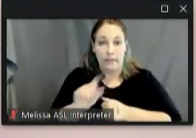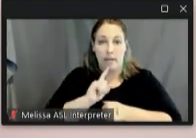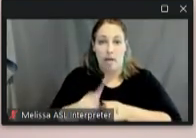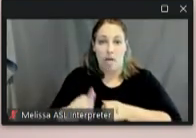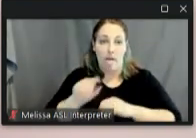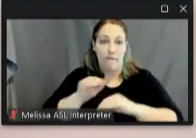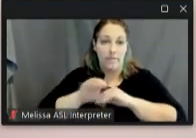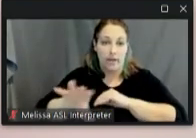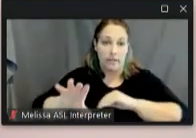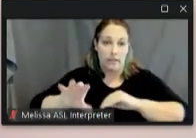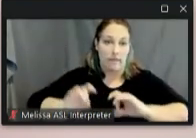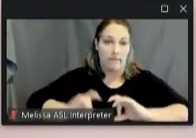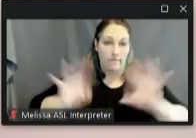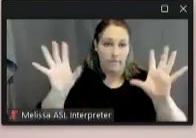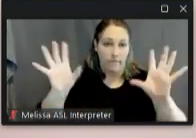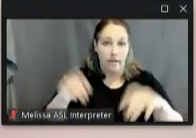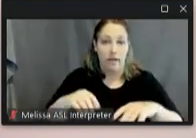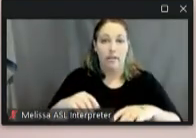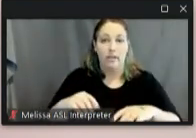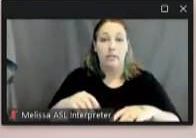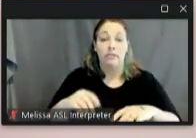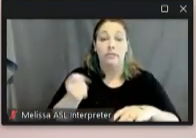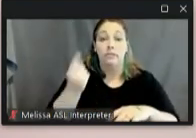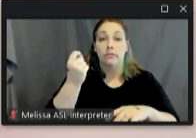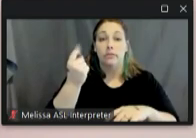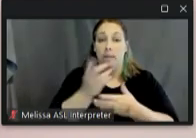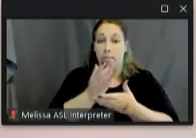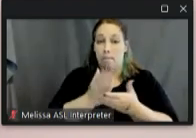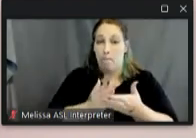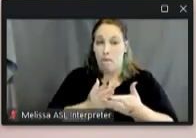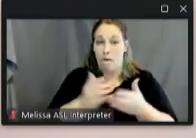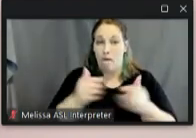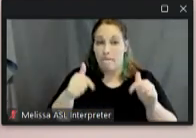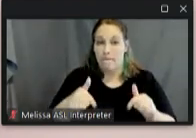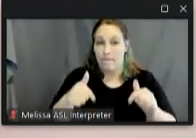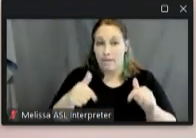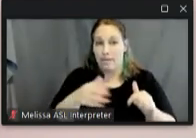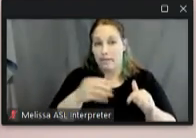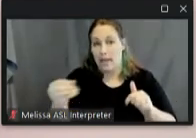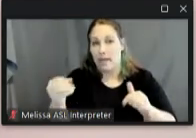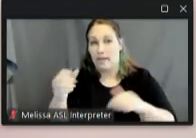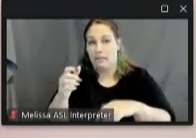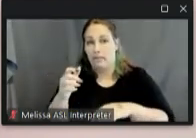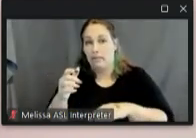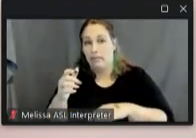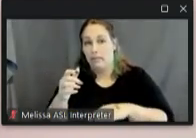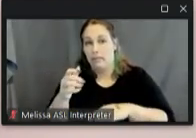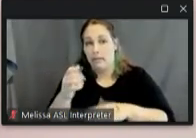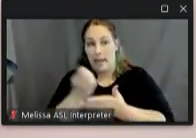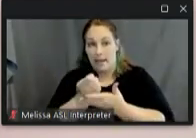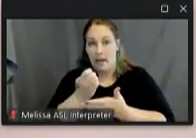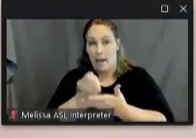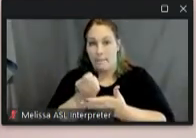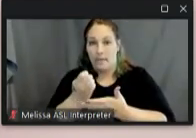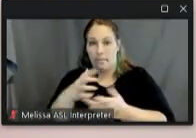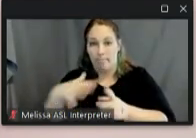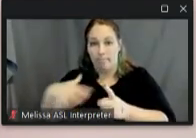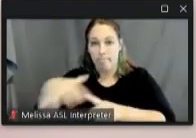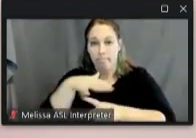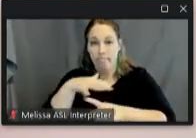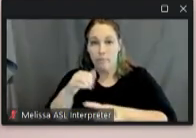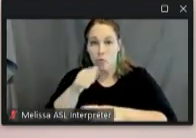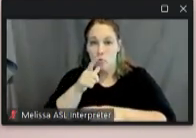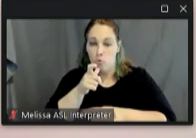y autonomía económica de las mujeres sobrevivientes de violencia. Mediante Decreto Legislativo